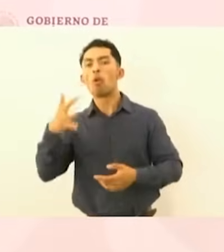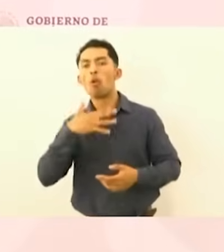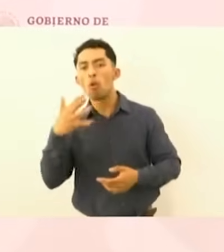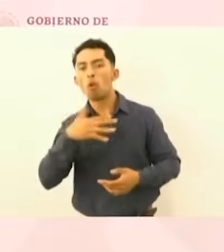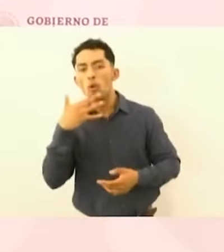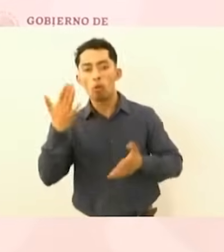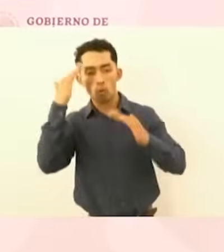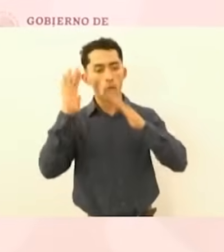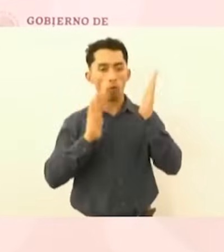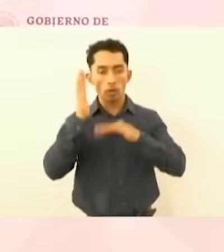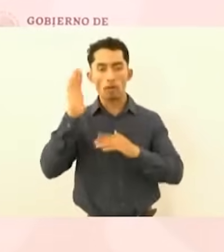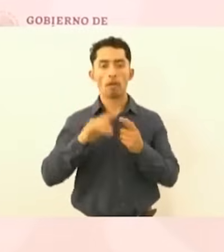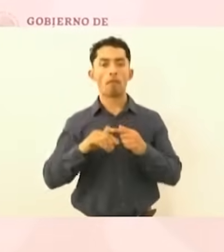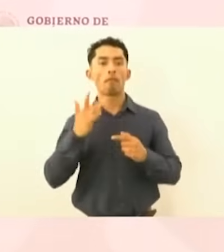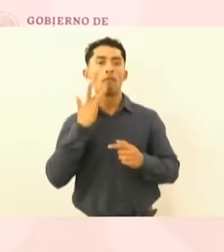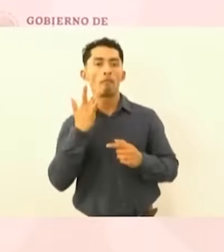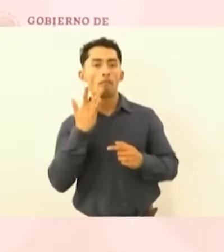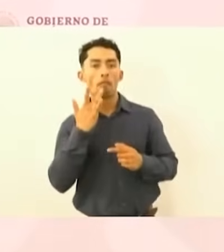fifís,